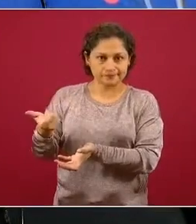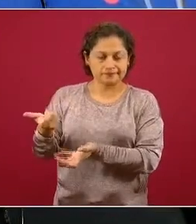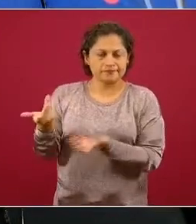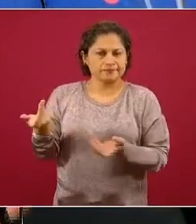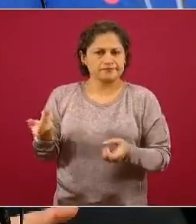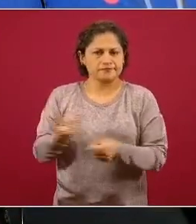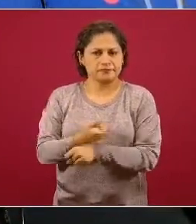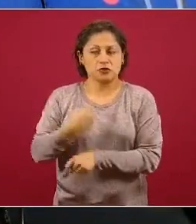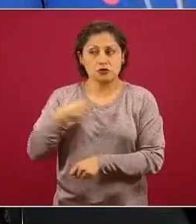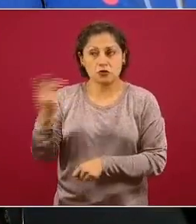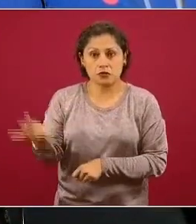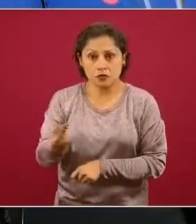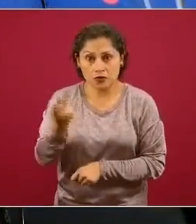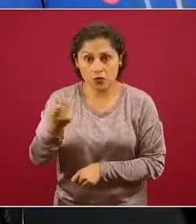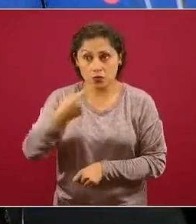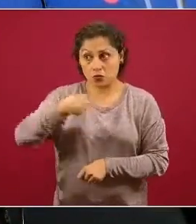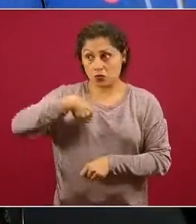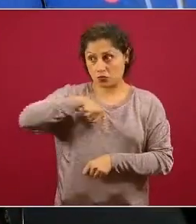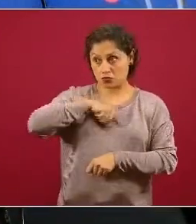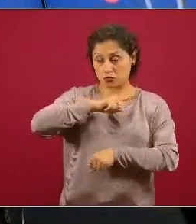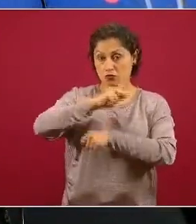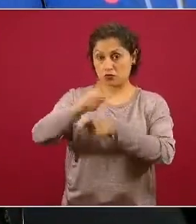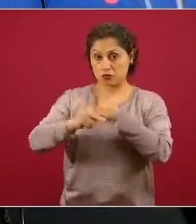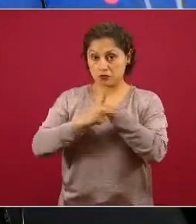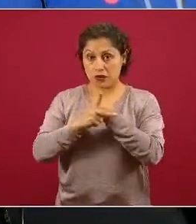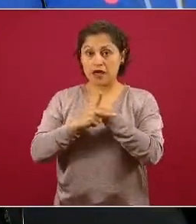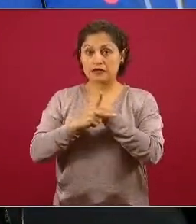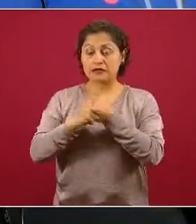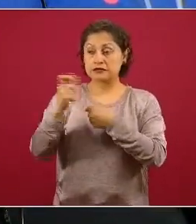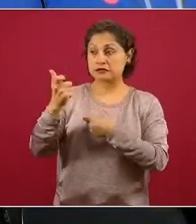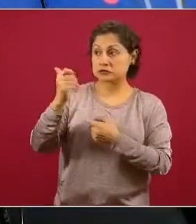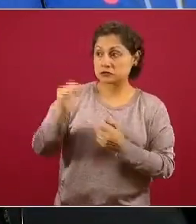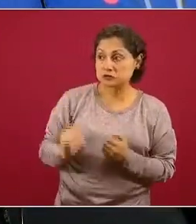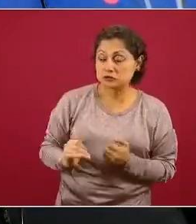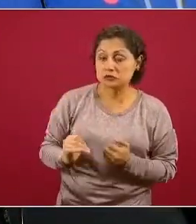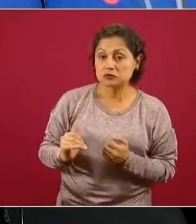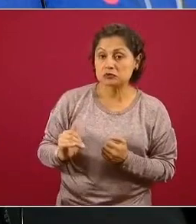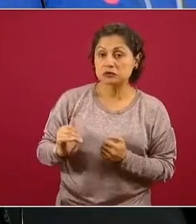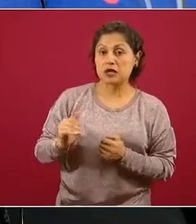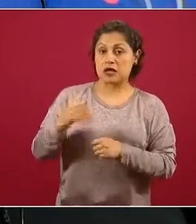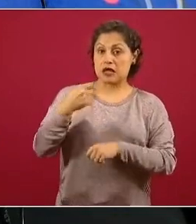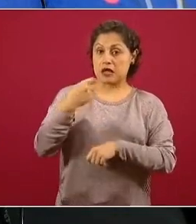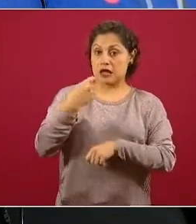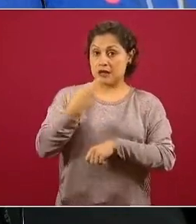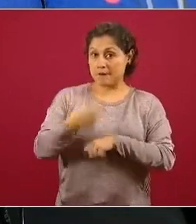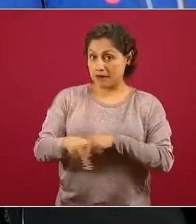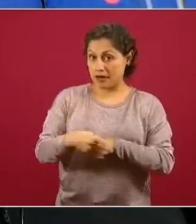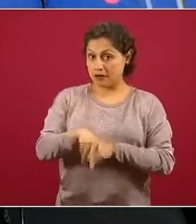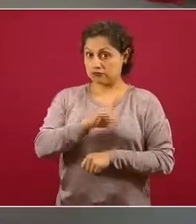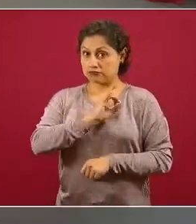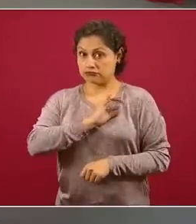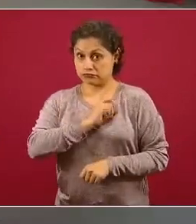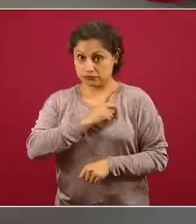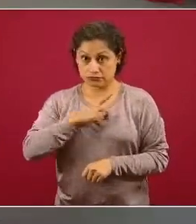pasar a partir de la salida de Estados Unidos de esta organización tan importante? Gracias.